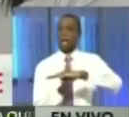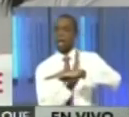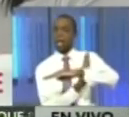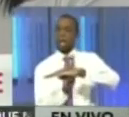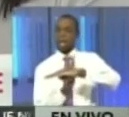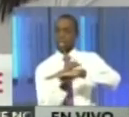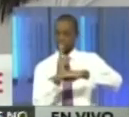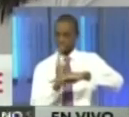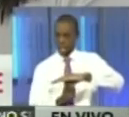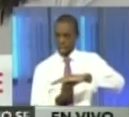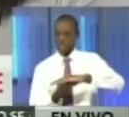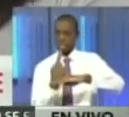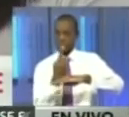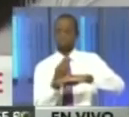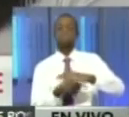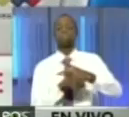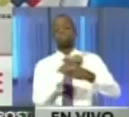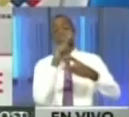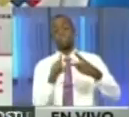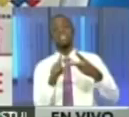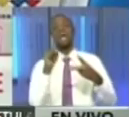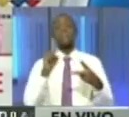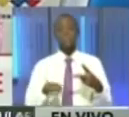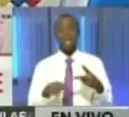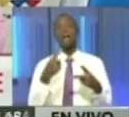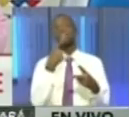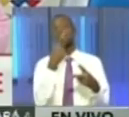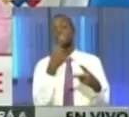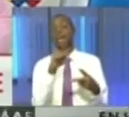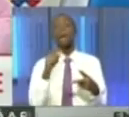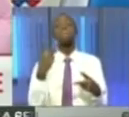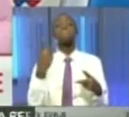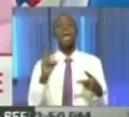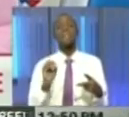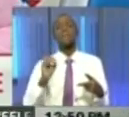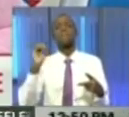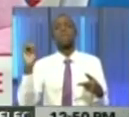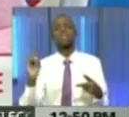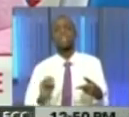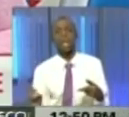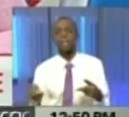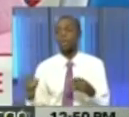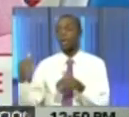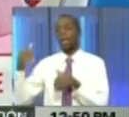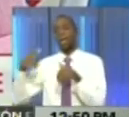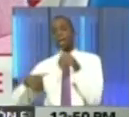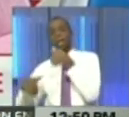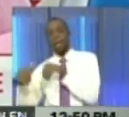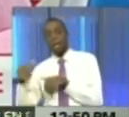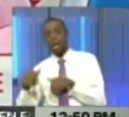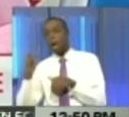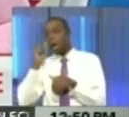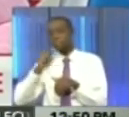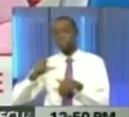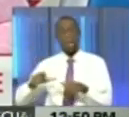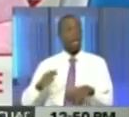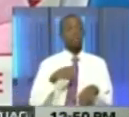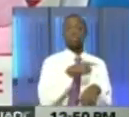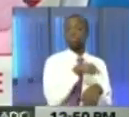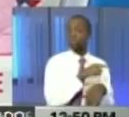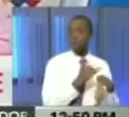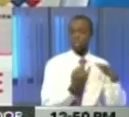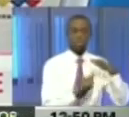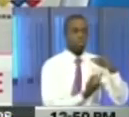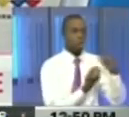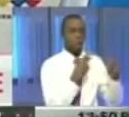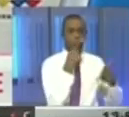número no menor de 20% de los electores y las electoras, no organizaciones políticas, electoras